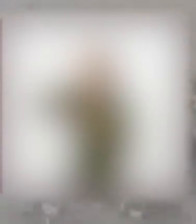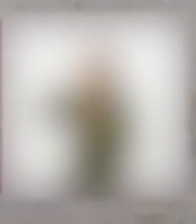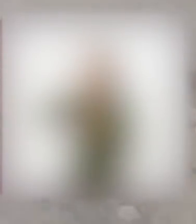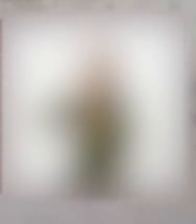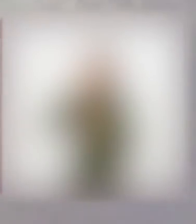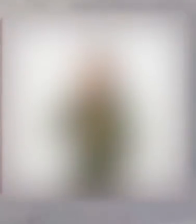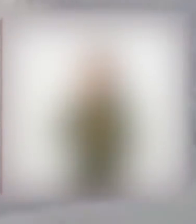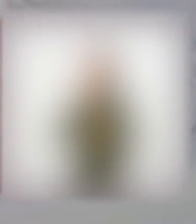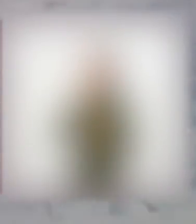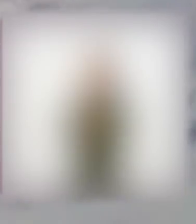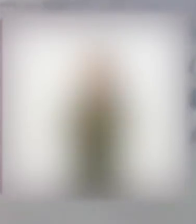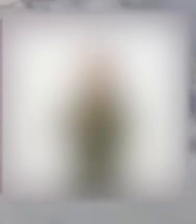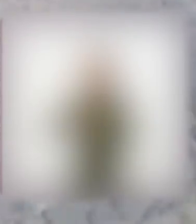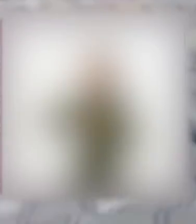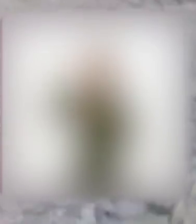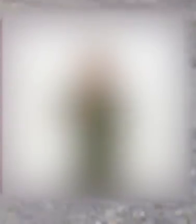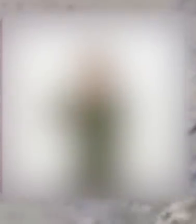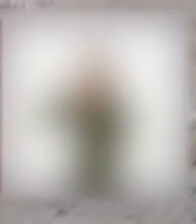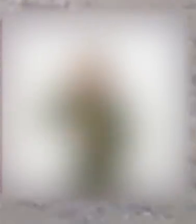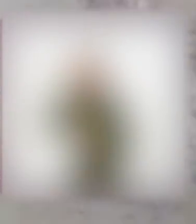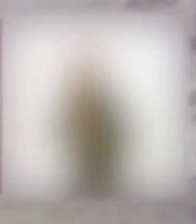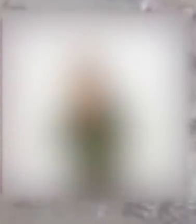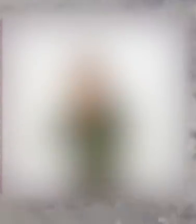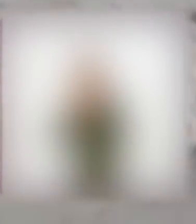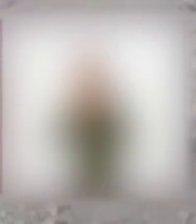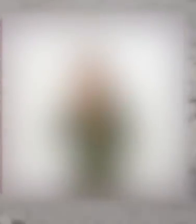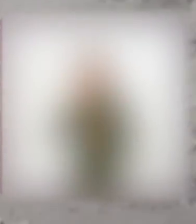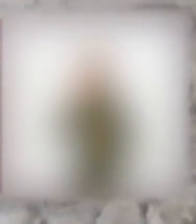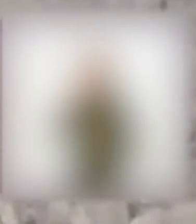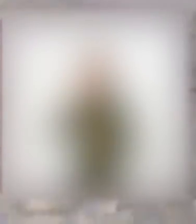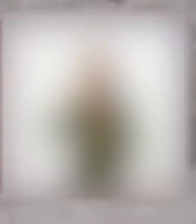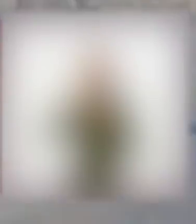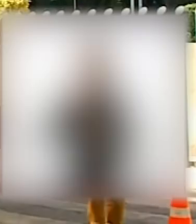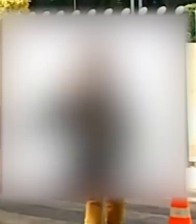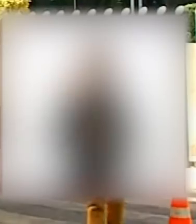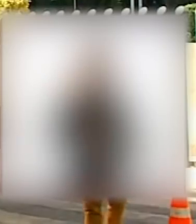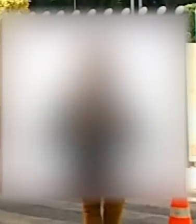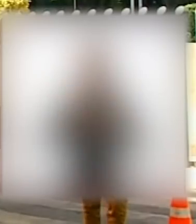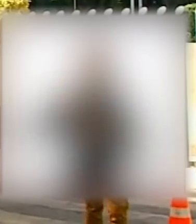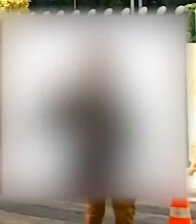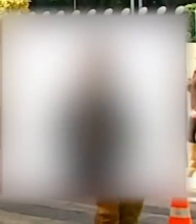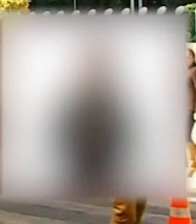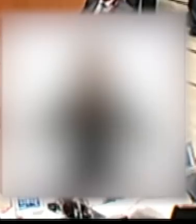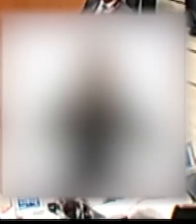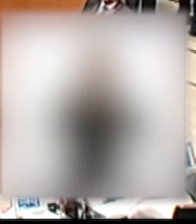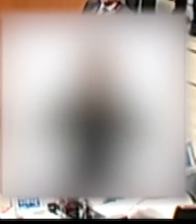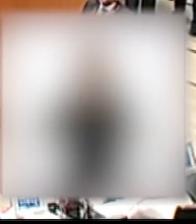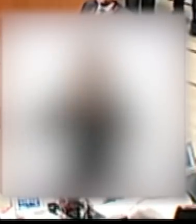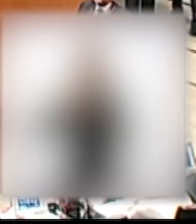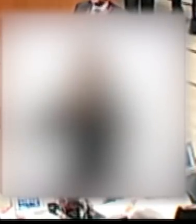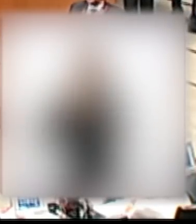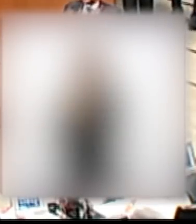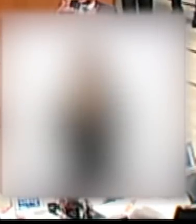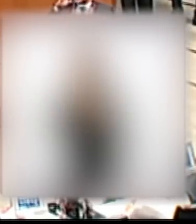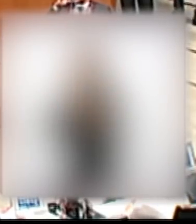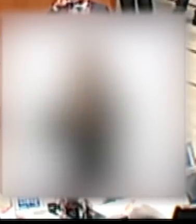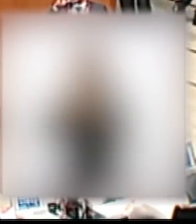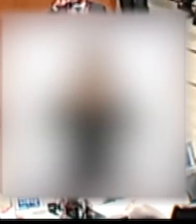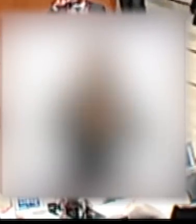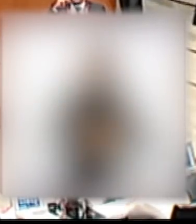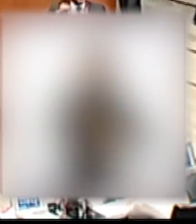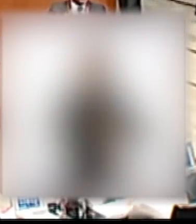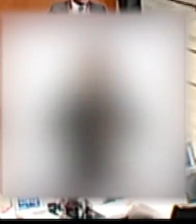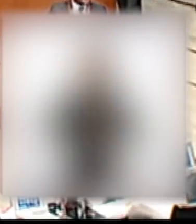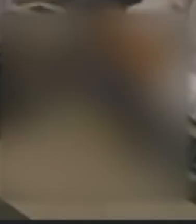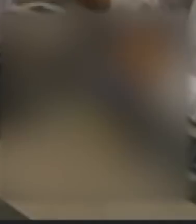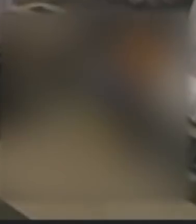por los cuerpos policíacos, incluso con gas lacrimógeno y balas de goma. En la Cámara de Senadores, el Movimiento de